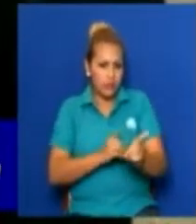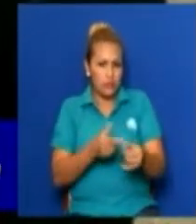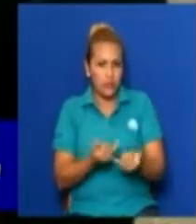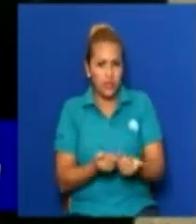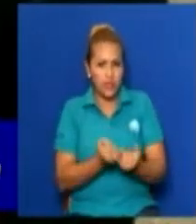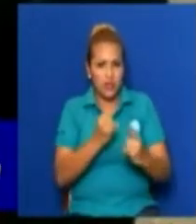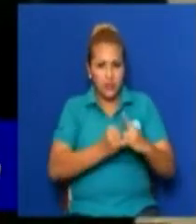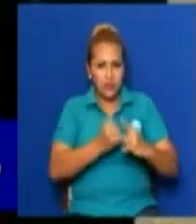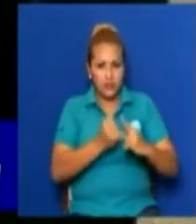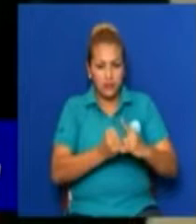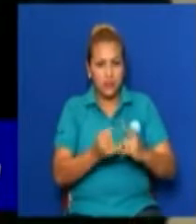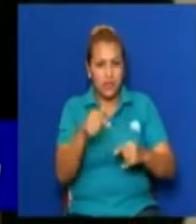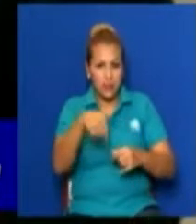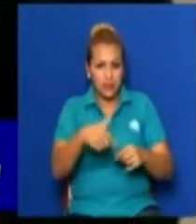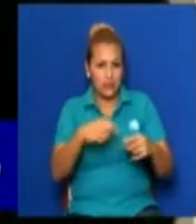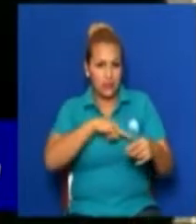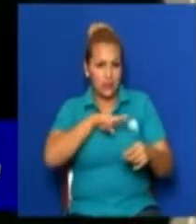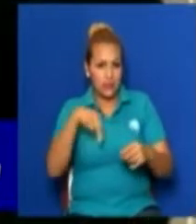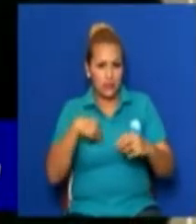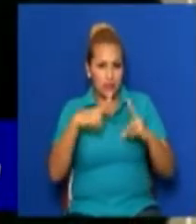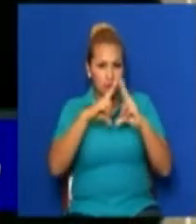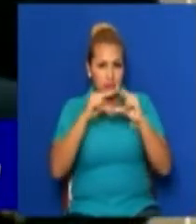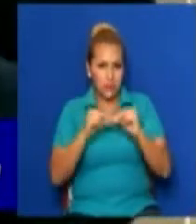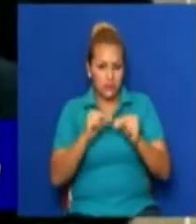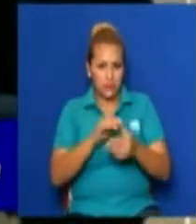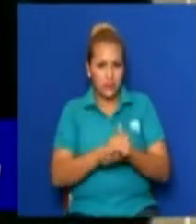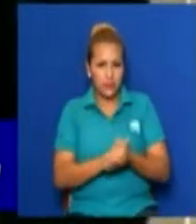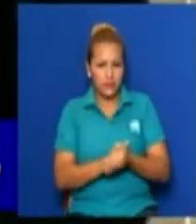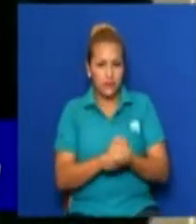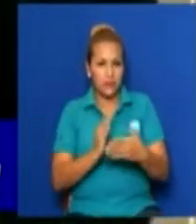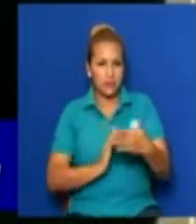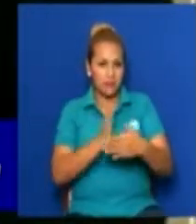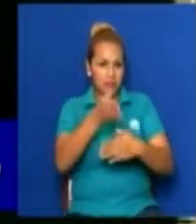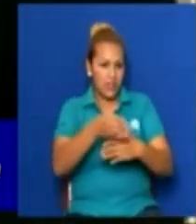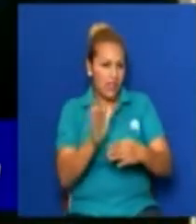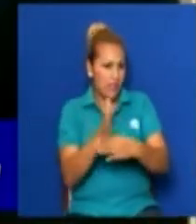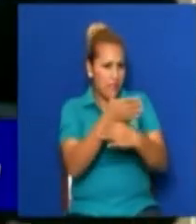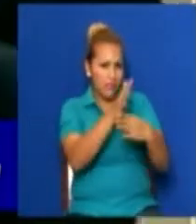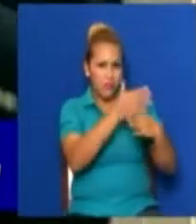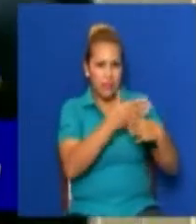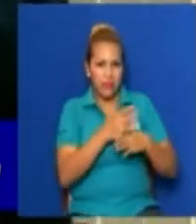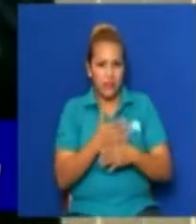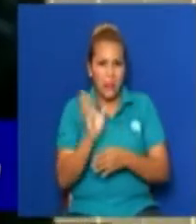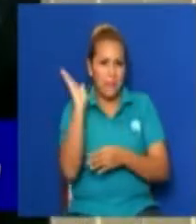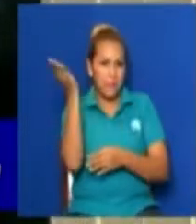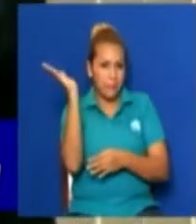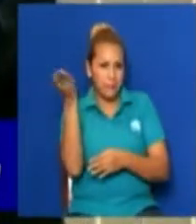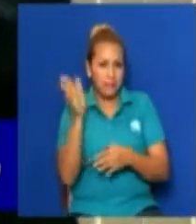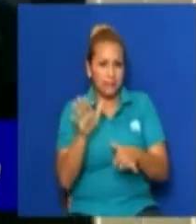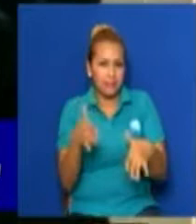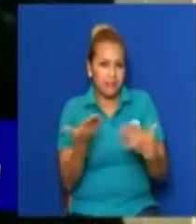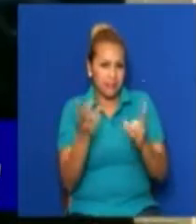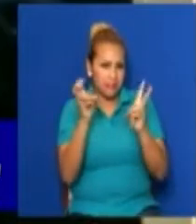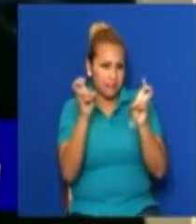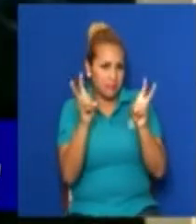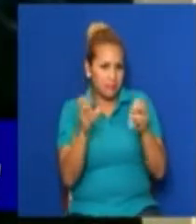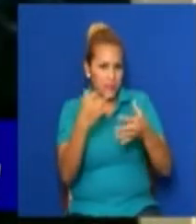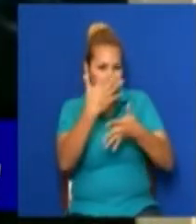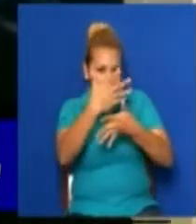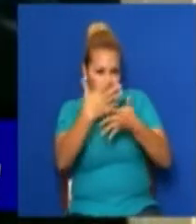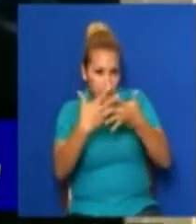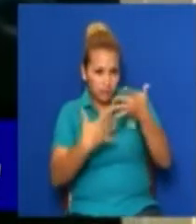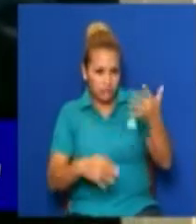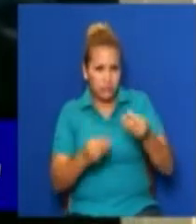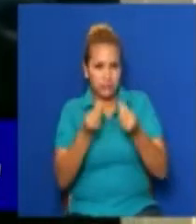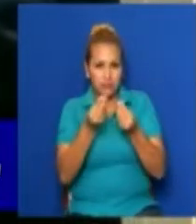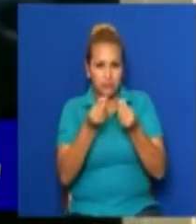géneros en nuestro país. A través de las diferentes exposiciones se abordará el contenido y alcance